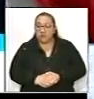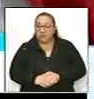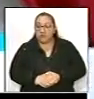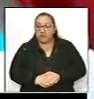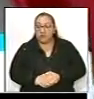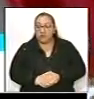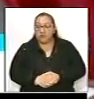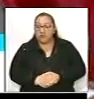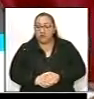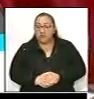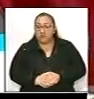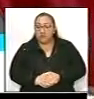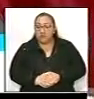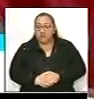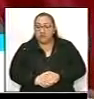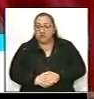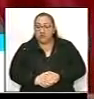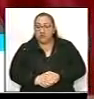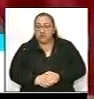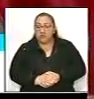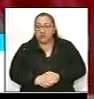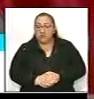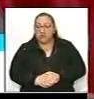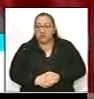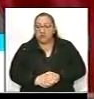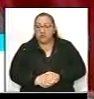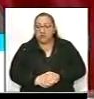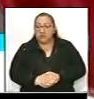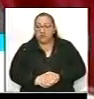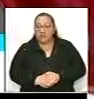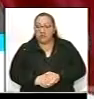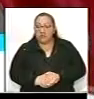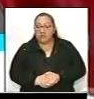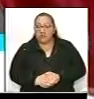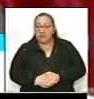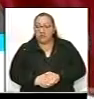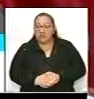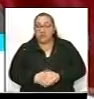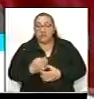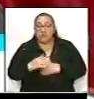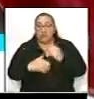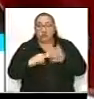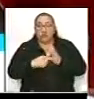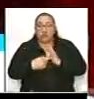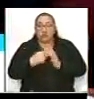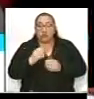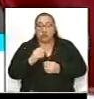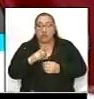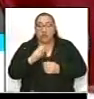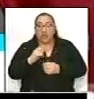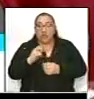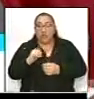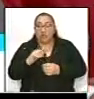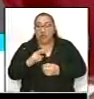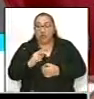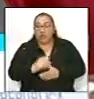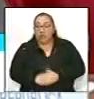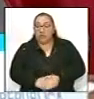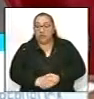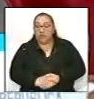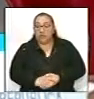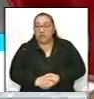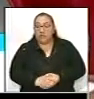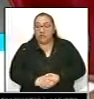Lugueva. Ahora, de hecho, los puntos que han señalado tanto Leonor como